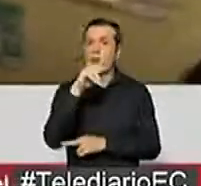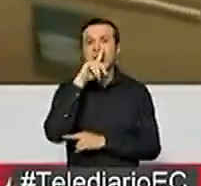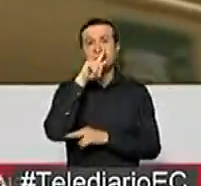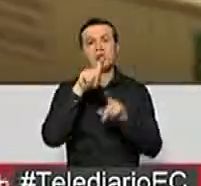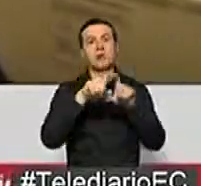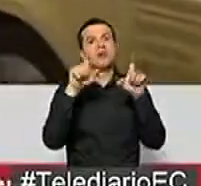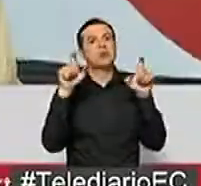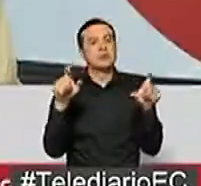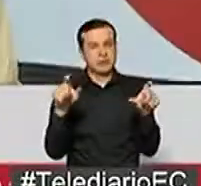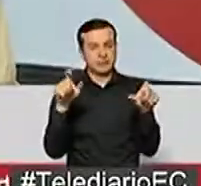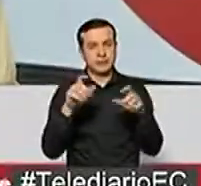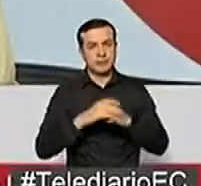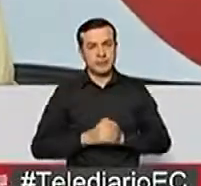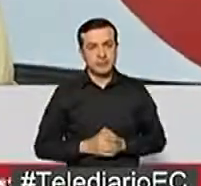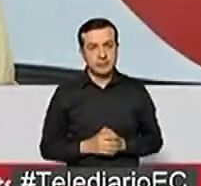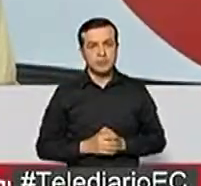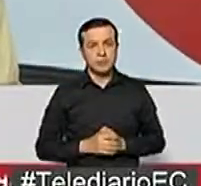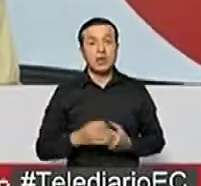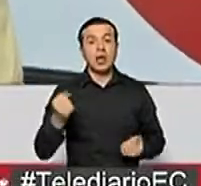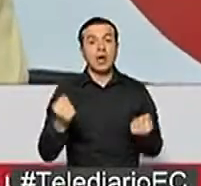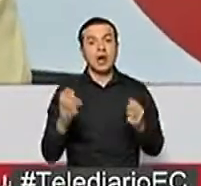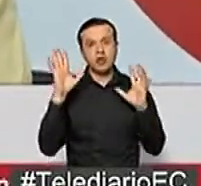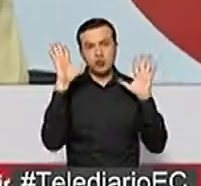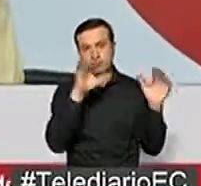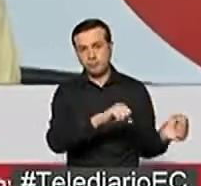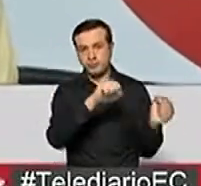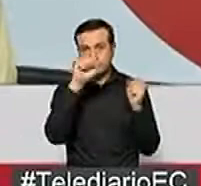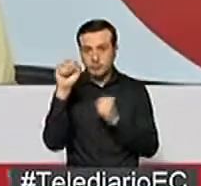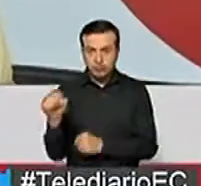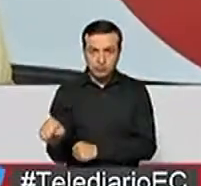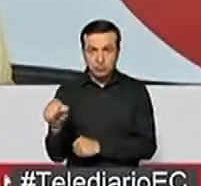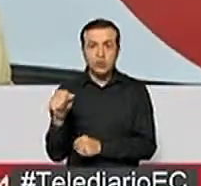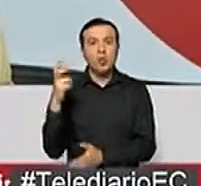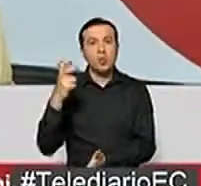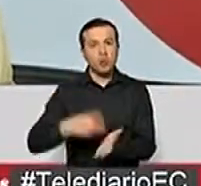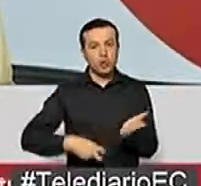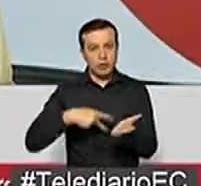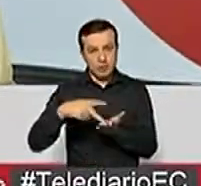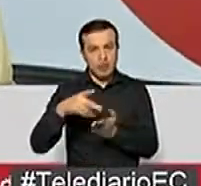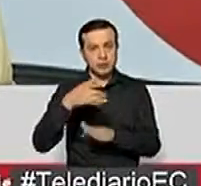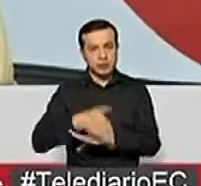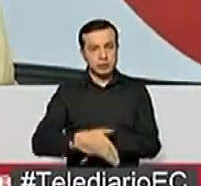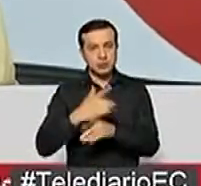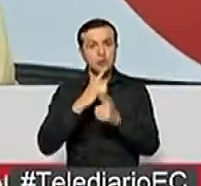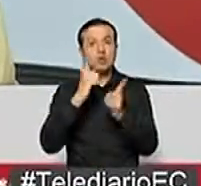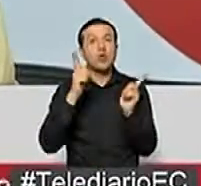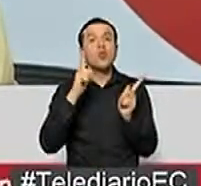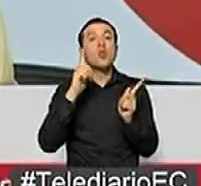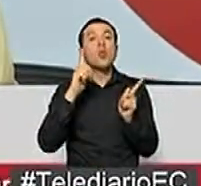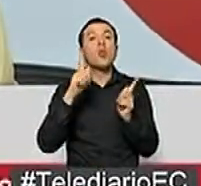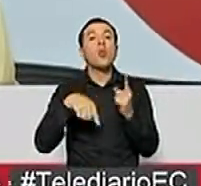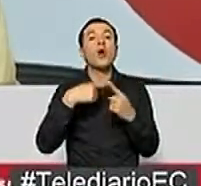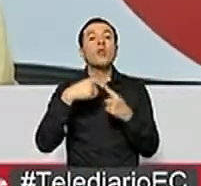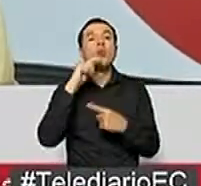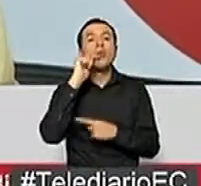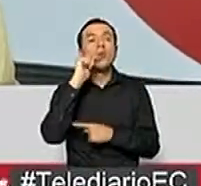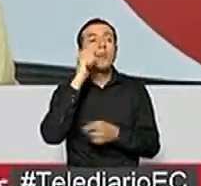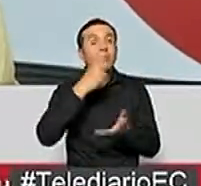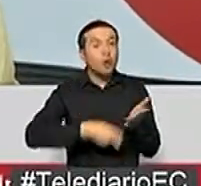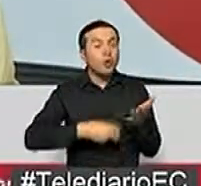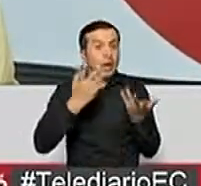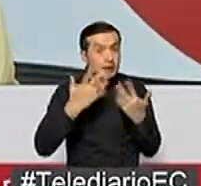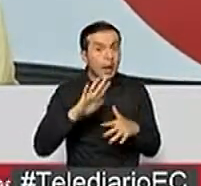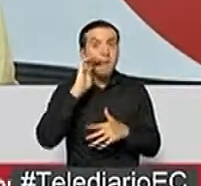esta medida. Serán retenidos y previo al pago de la multa serán liberados al siguiente día cuando ya haya